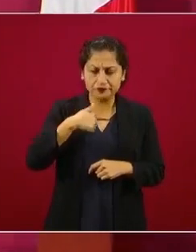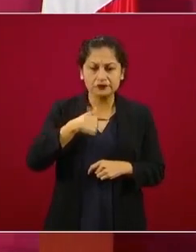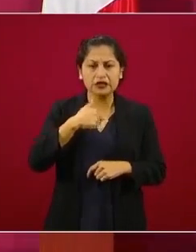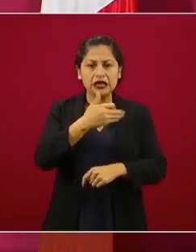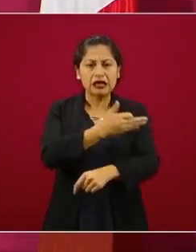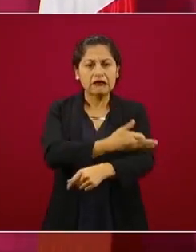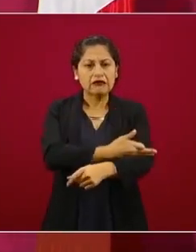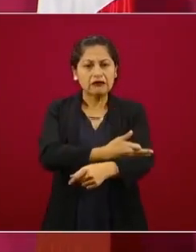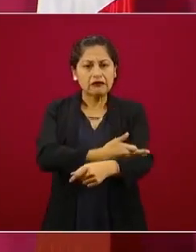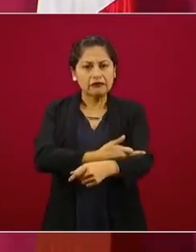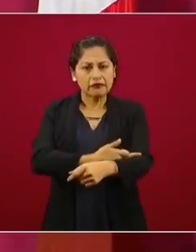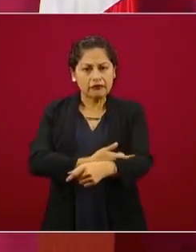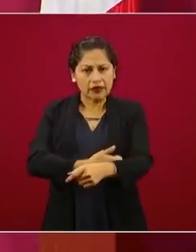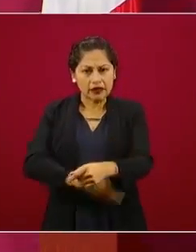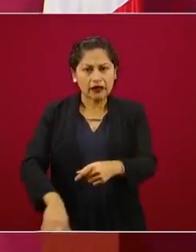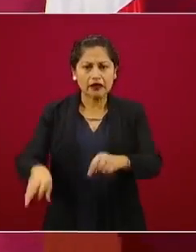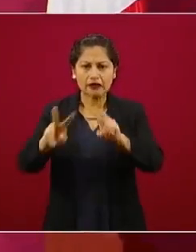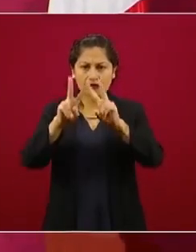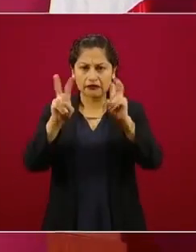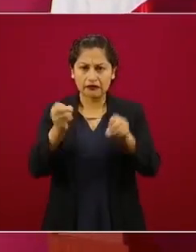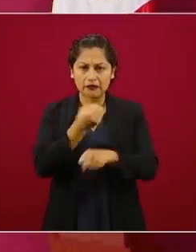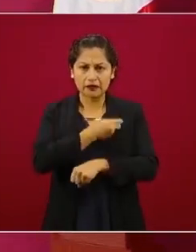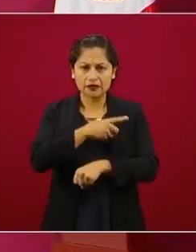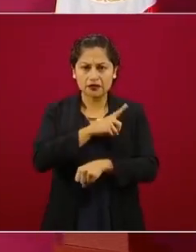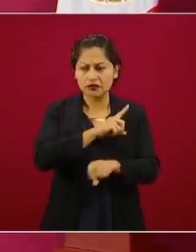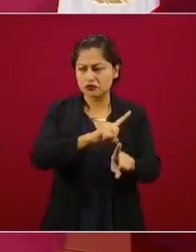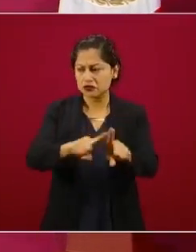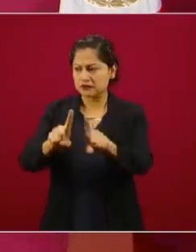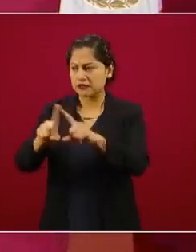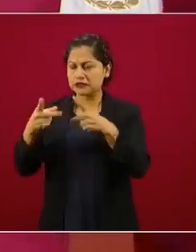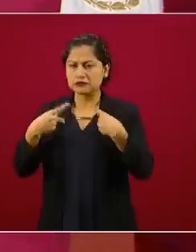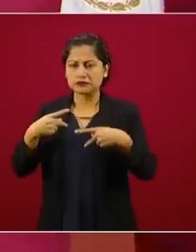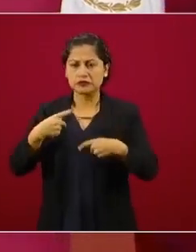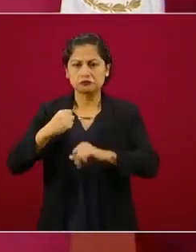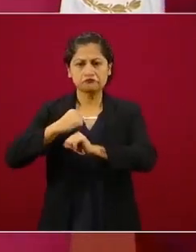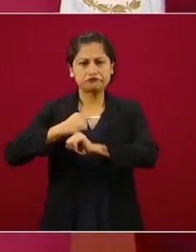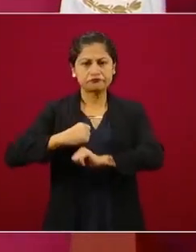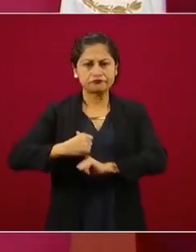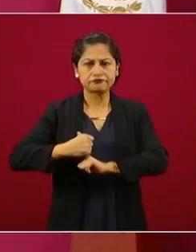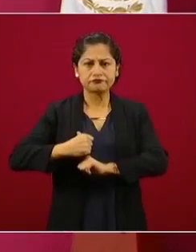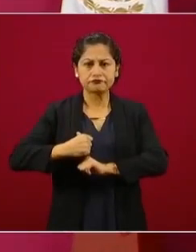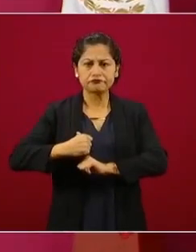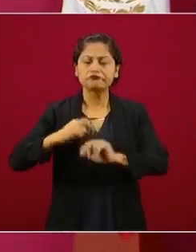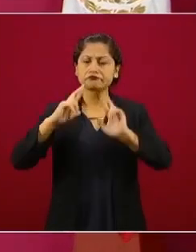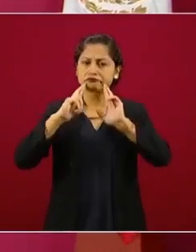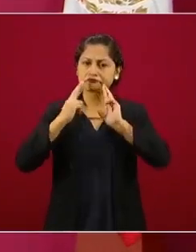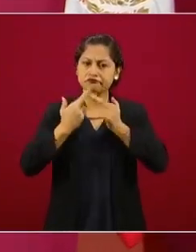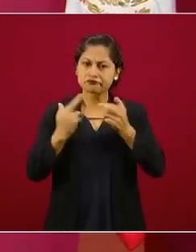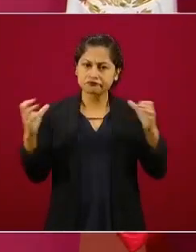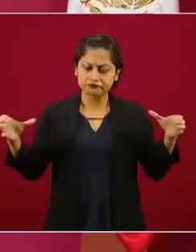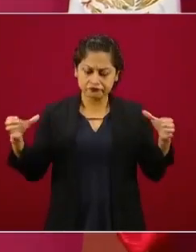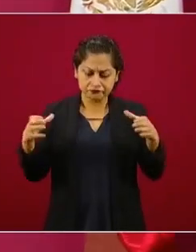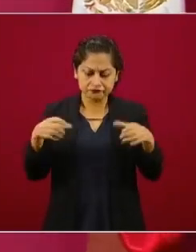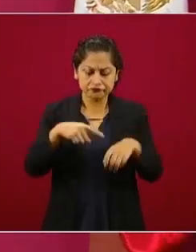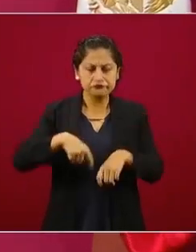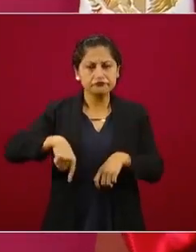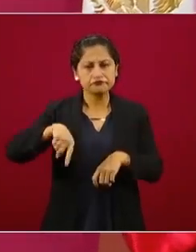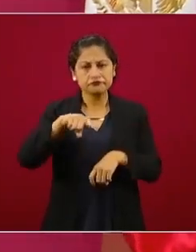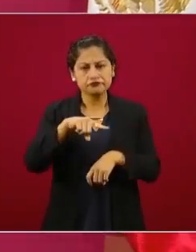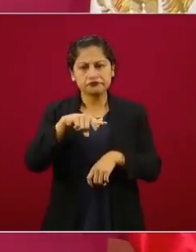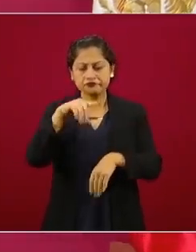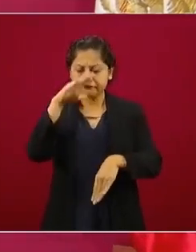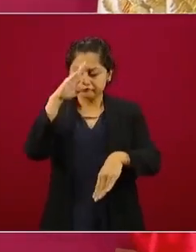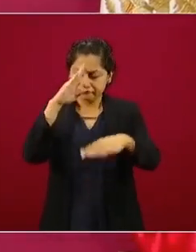de todo el sector salud llegamos a la conclusión que iba a